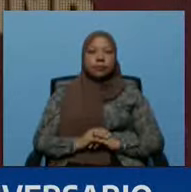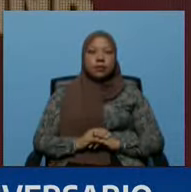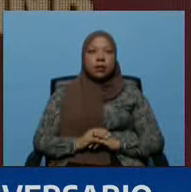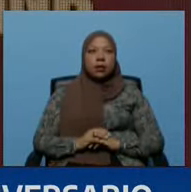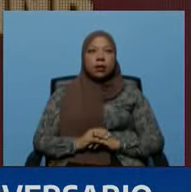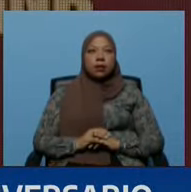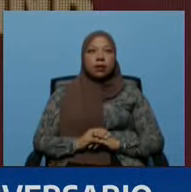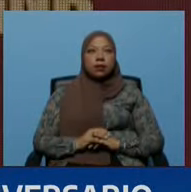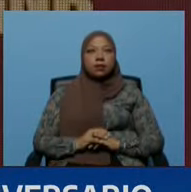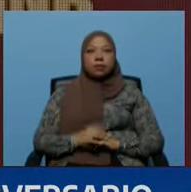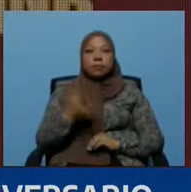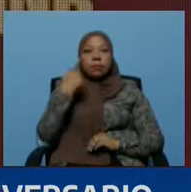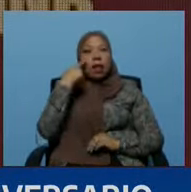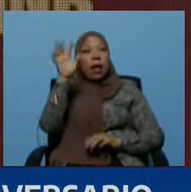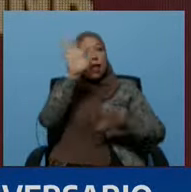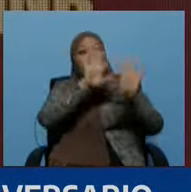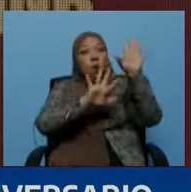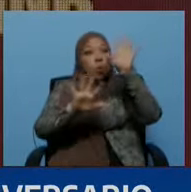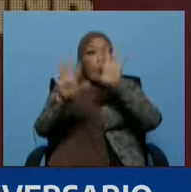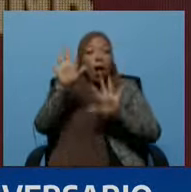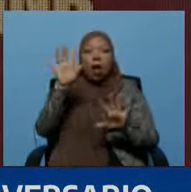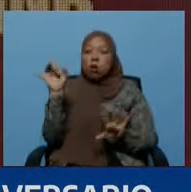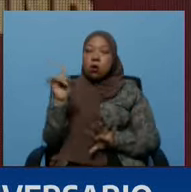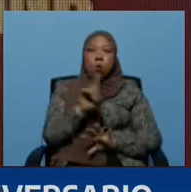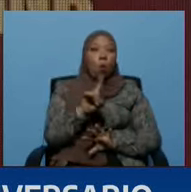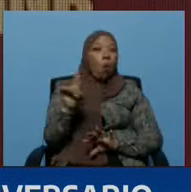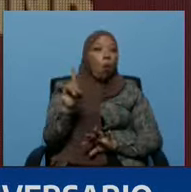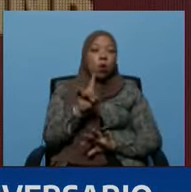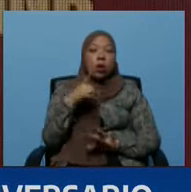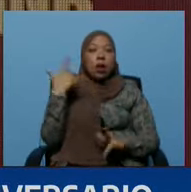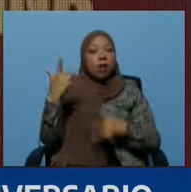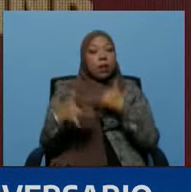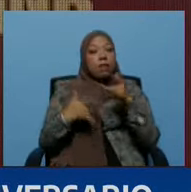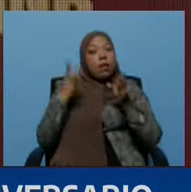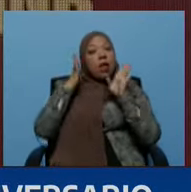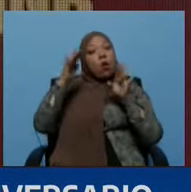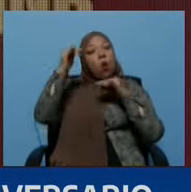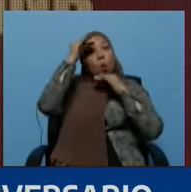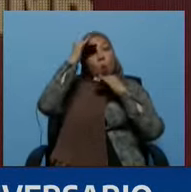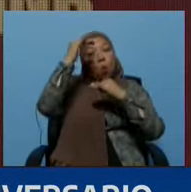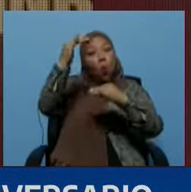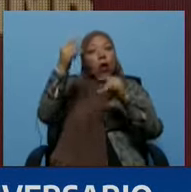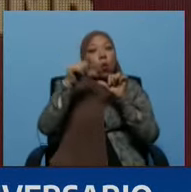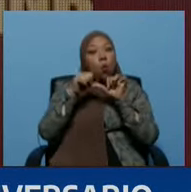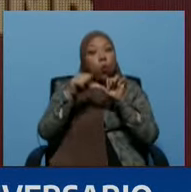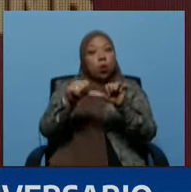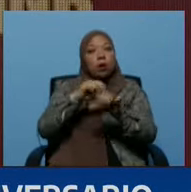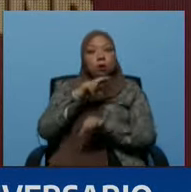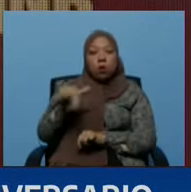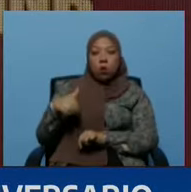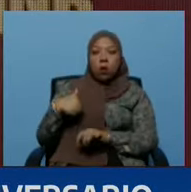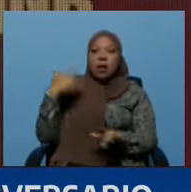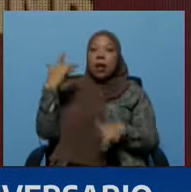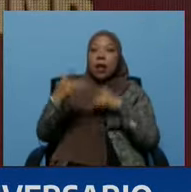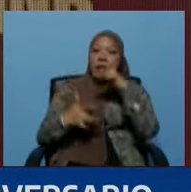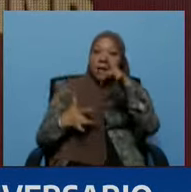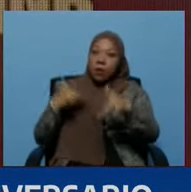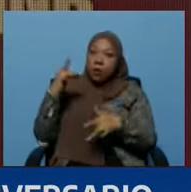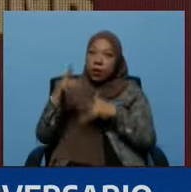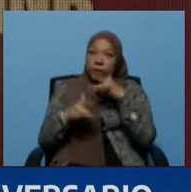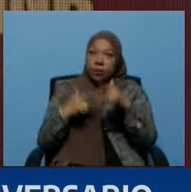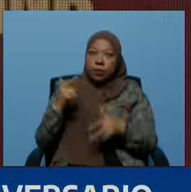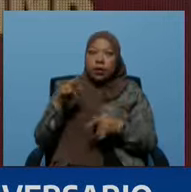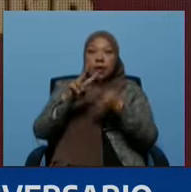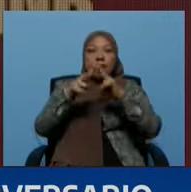desactivar, distraer de la agenda. Tenemos que continuar con nuestra agenda